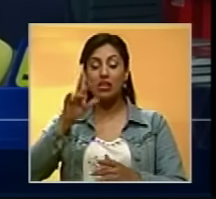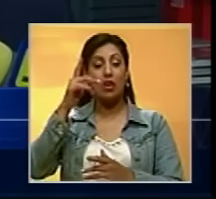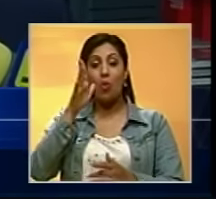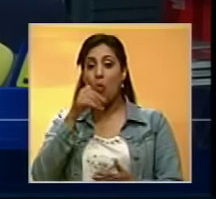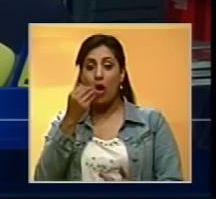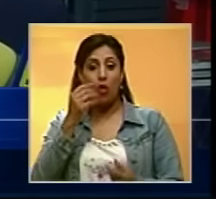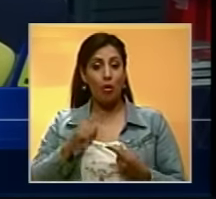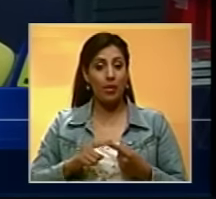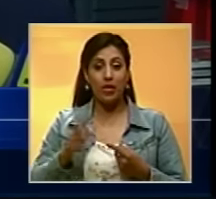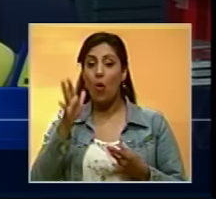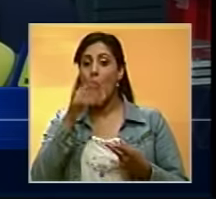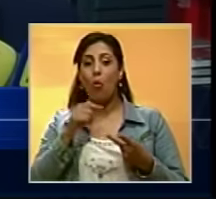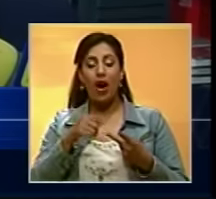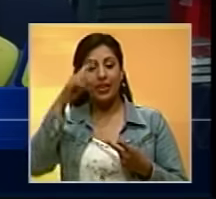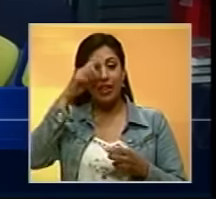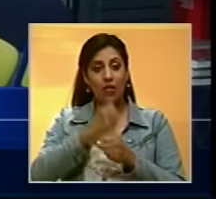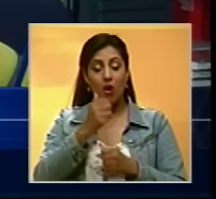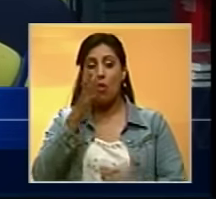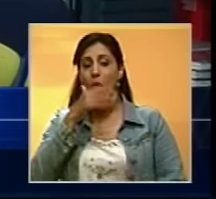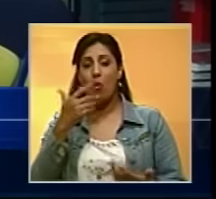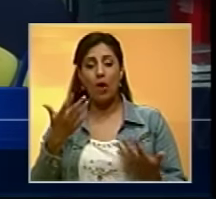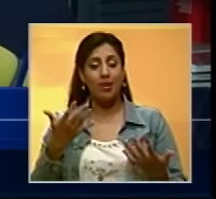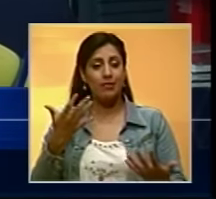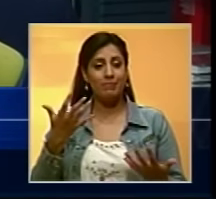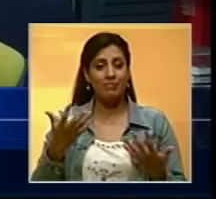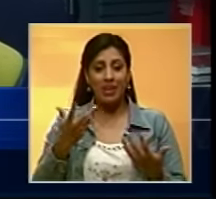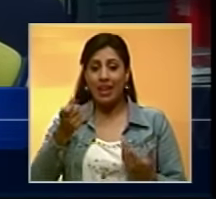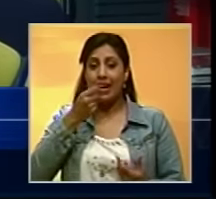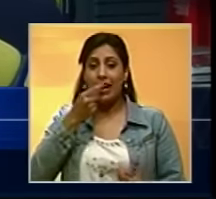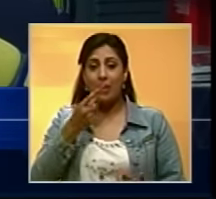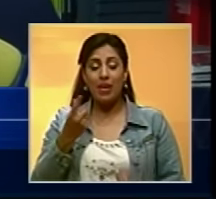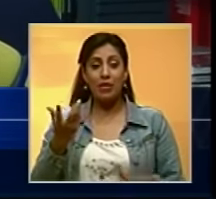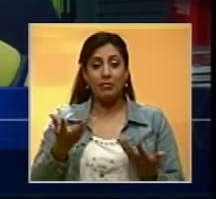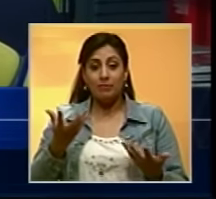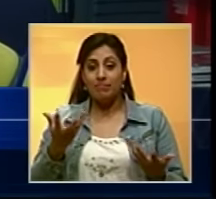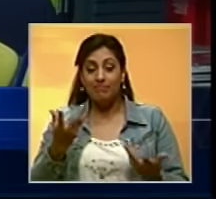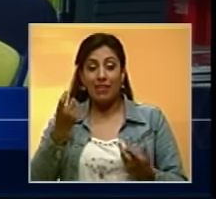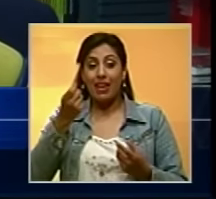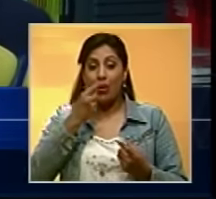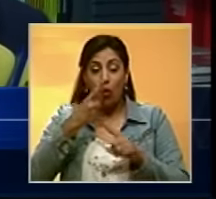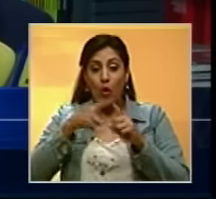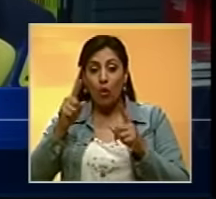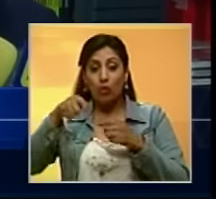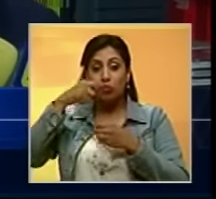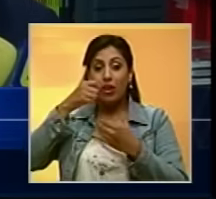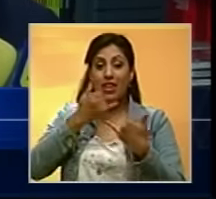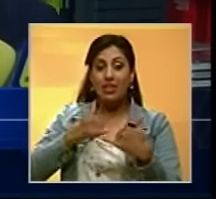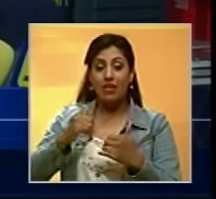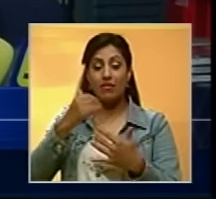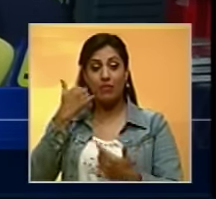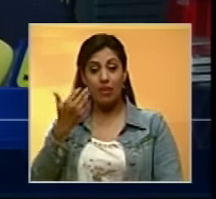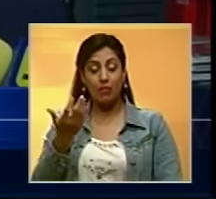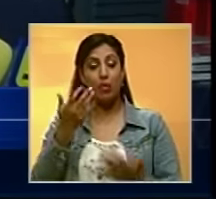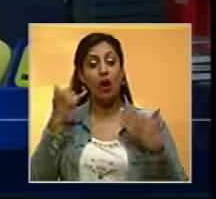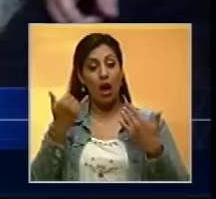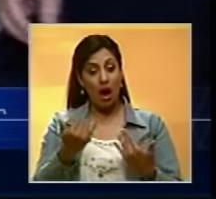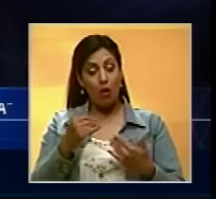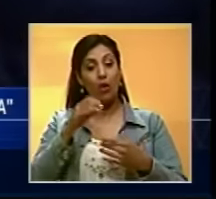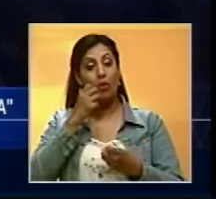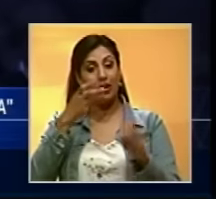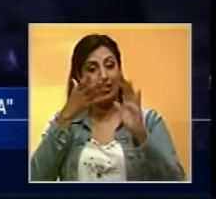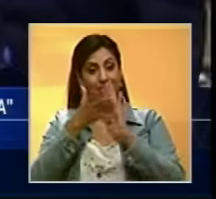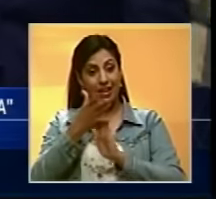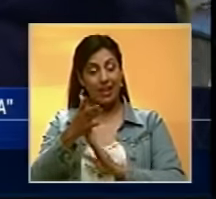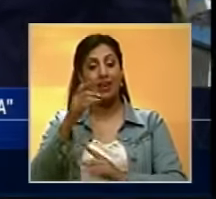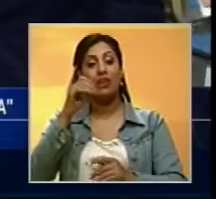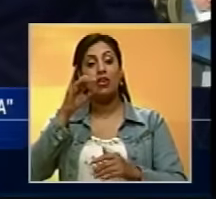consigue comida que no consigue empleo que no consigue remedios y y y medicinas para sus enfermos estas afirmaciones las